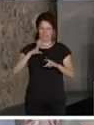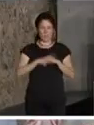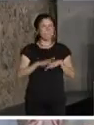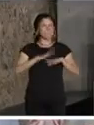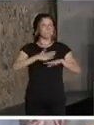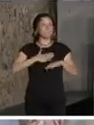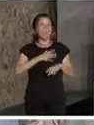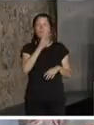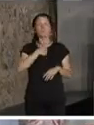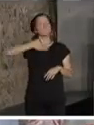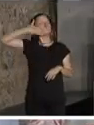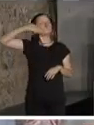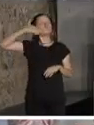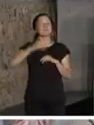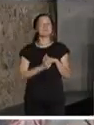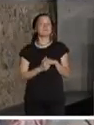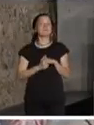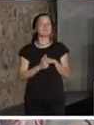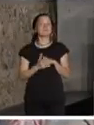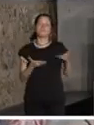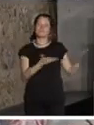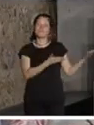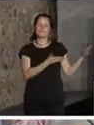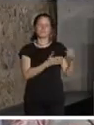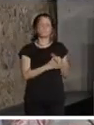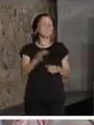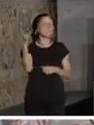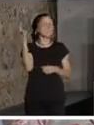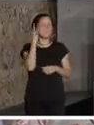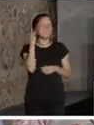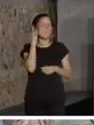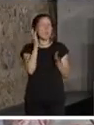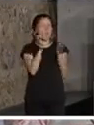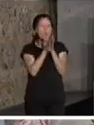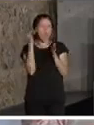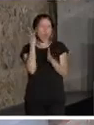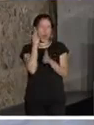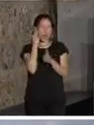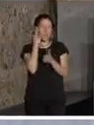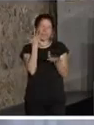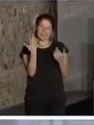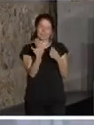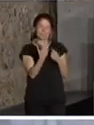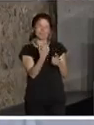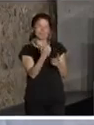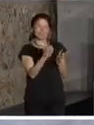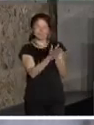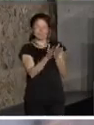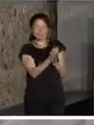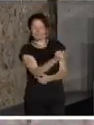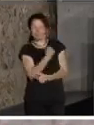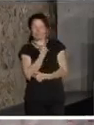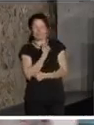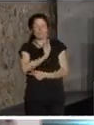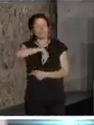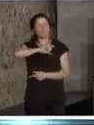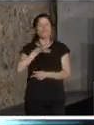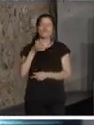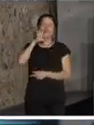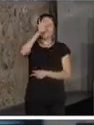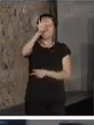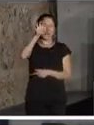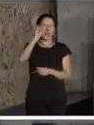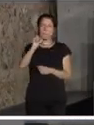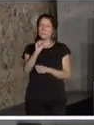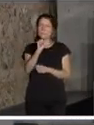para mí ahora es un privilegio dejaros con la mujer la compañera la camarada que ha conseguido poner nuestro país